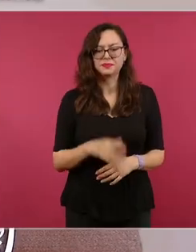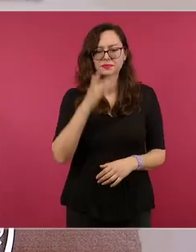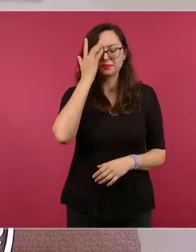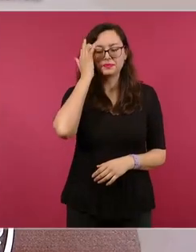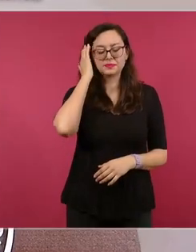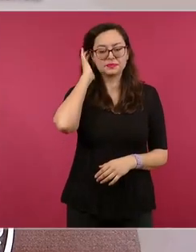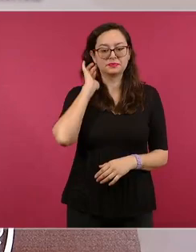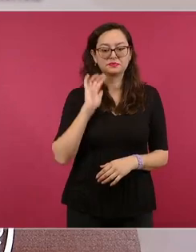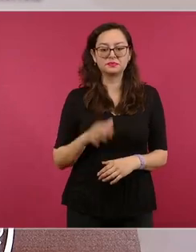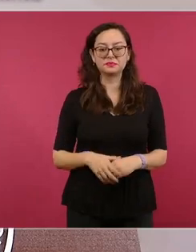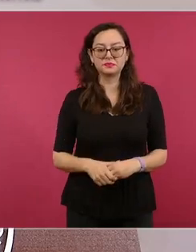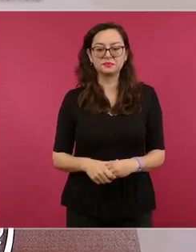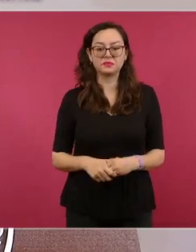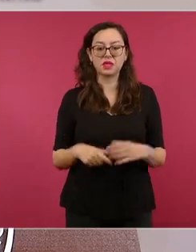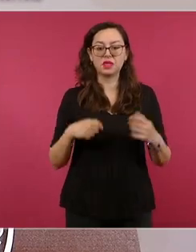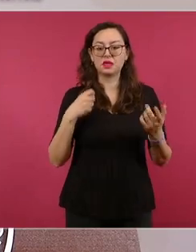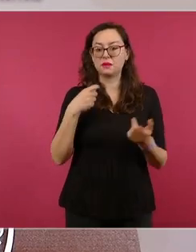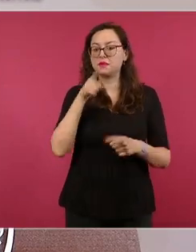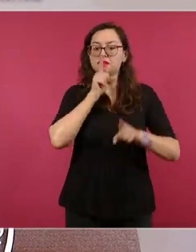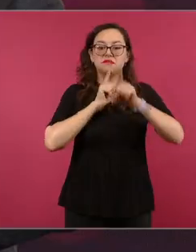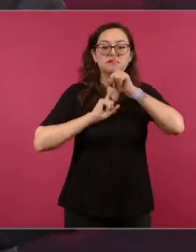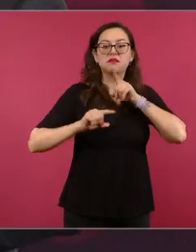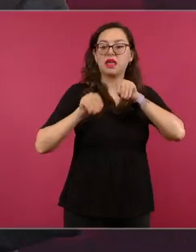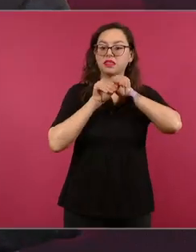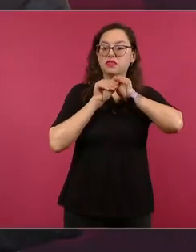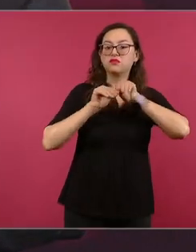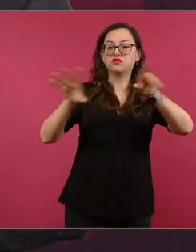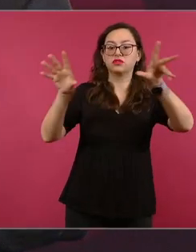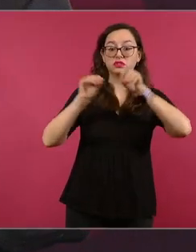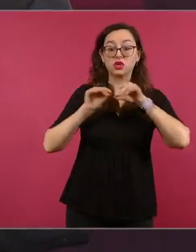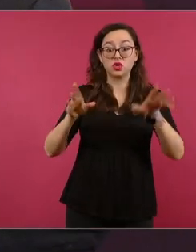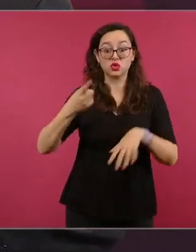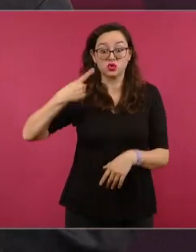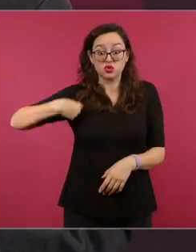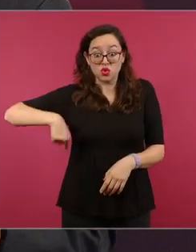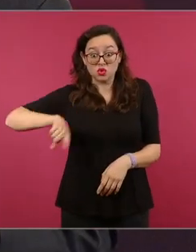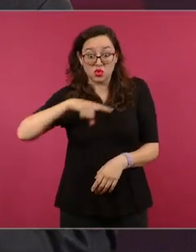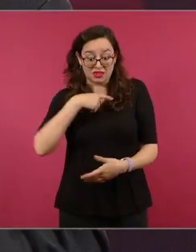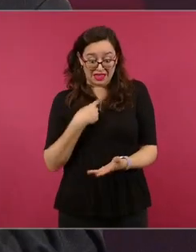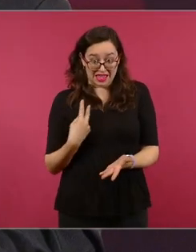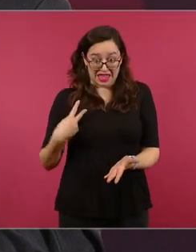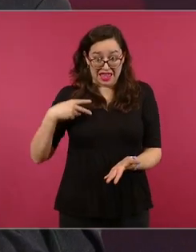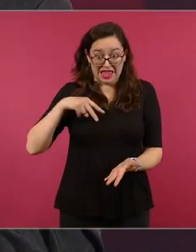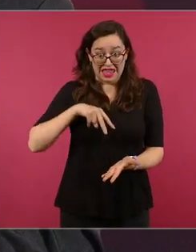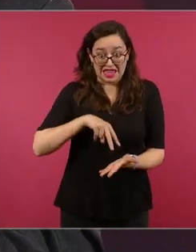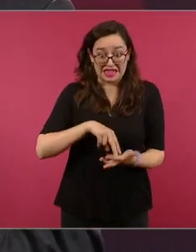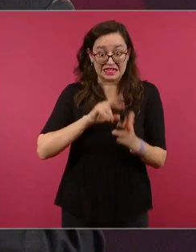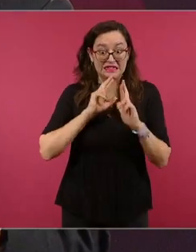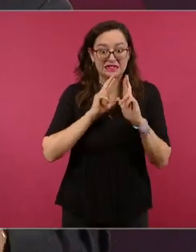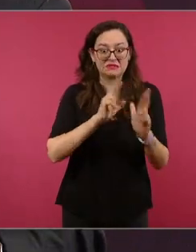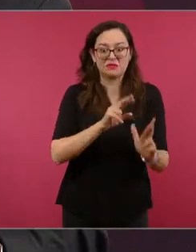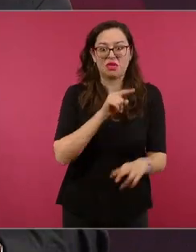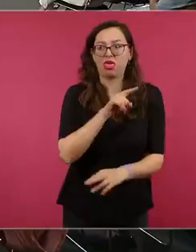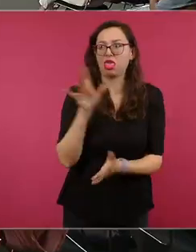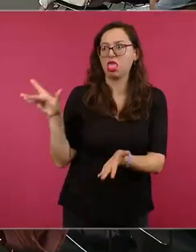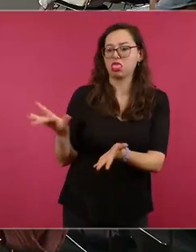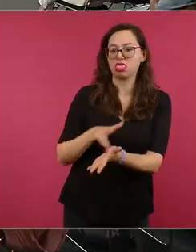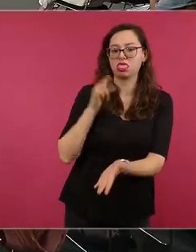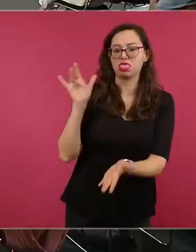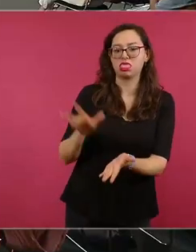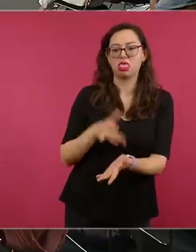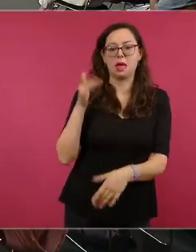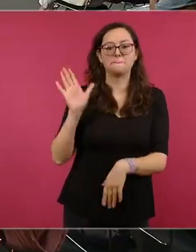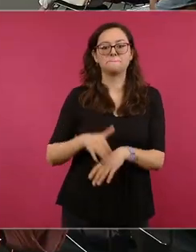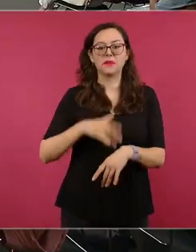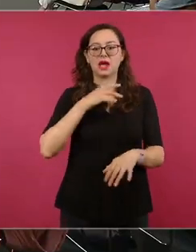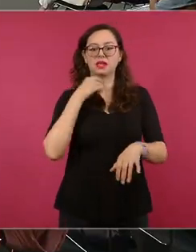que sigan calumniando, a que nosotros les ayudemos a hacerles el caldo